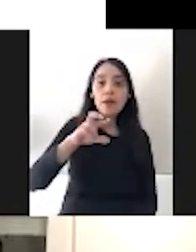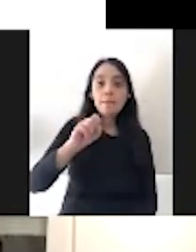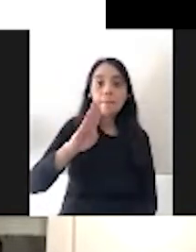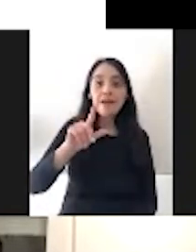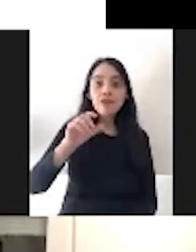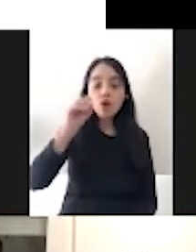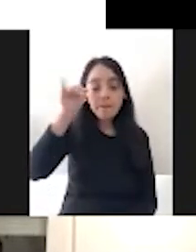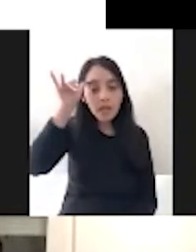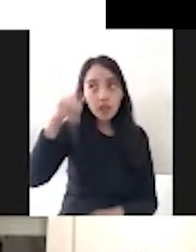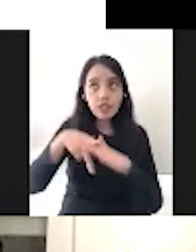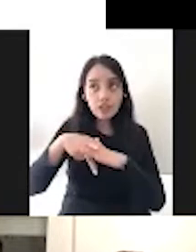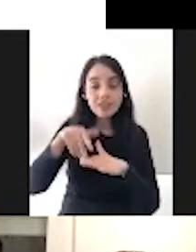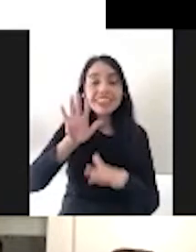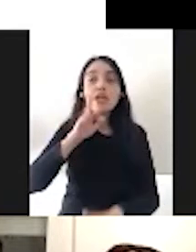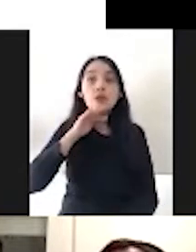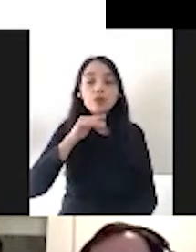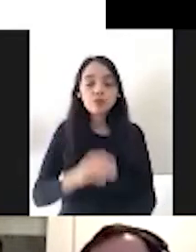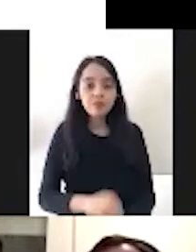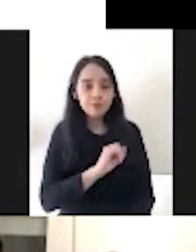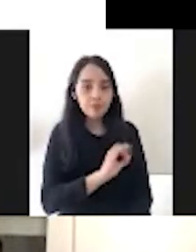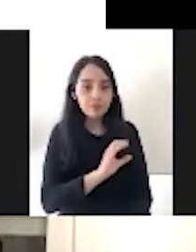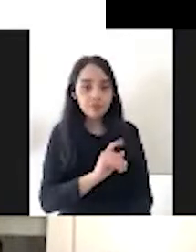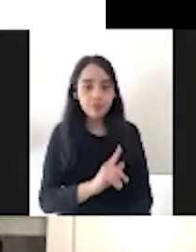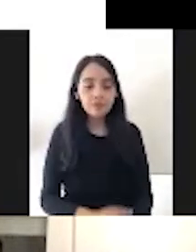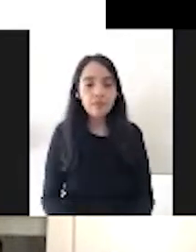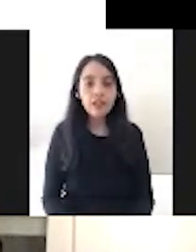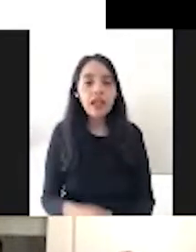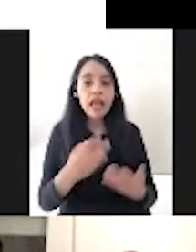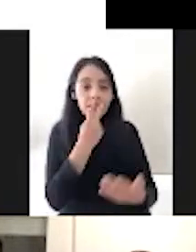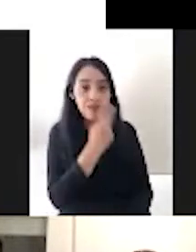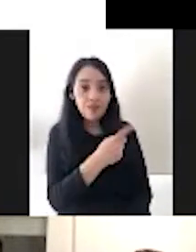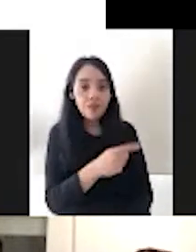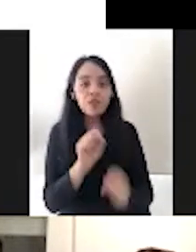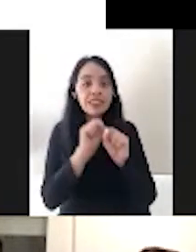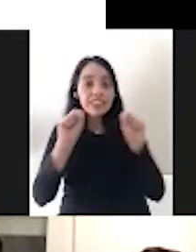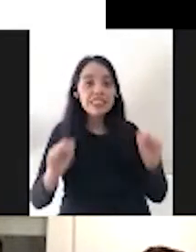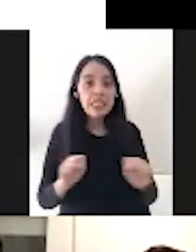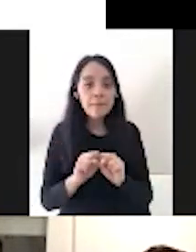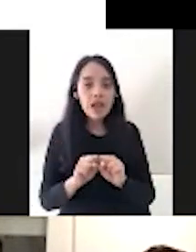sí. Aquí, como podemos ver, empieza hablamos del sistema categorial en